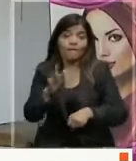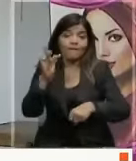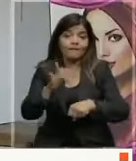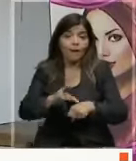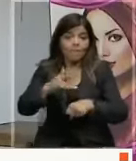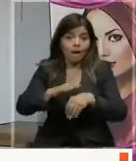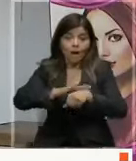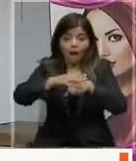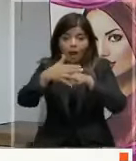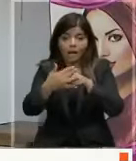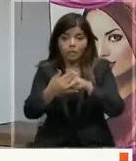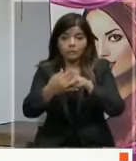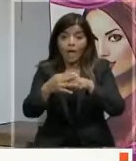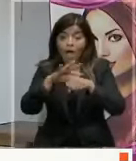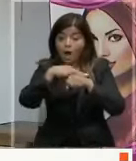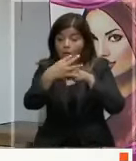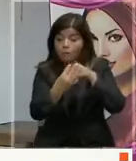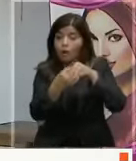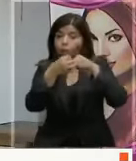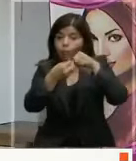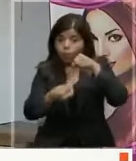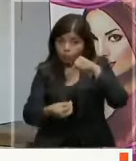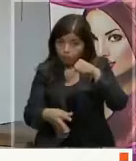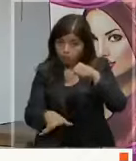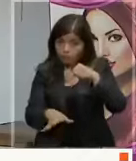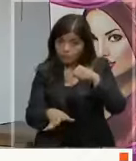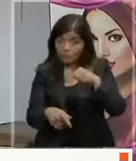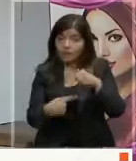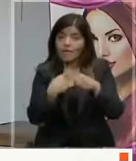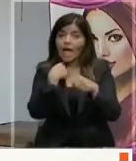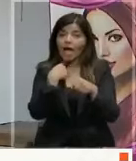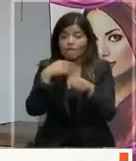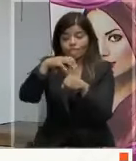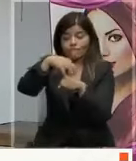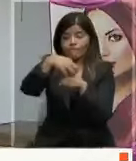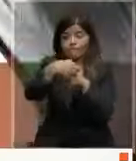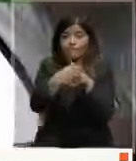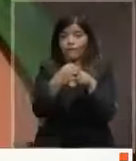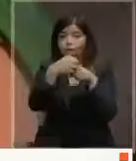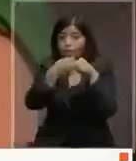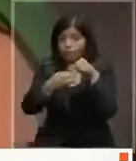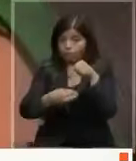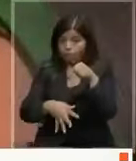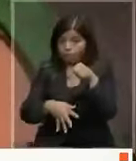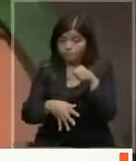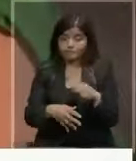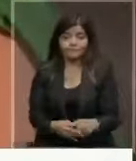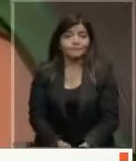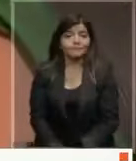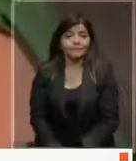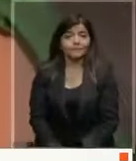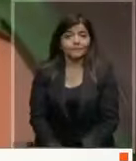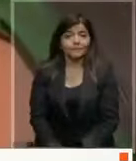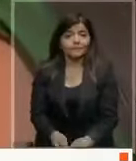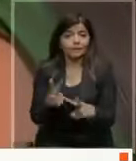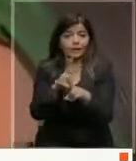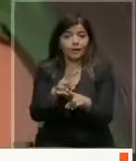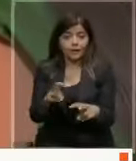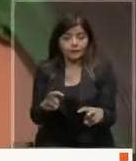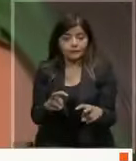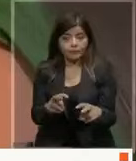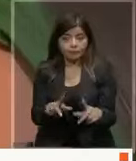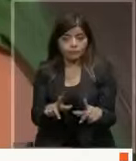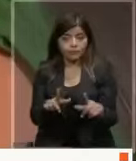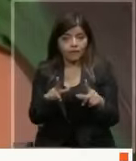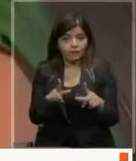se puede caer el cabello porque obviamente va a afectar al folículo que nosotros tenemos analizamos sus certificaciones